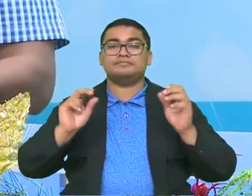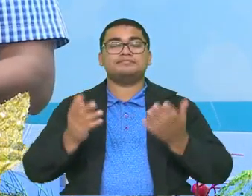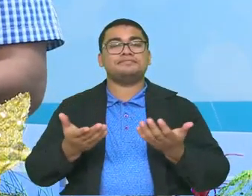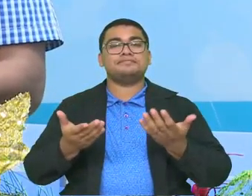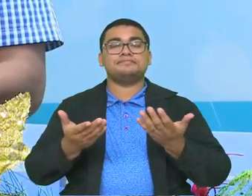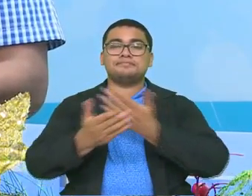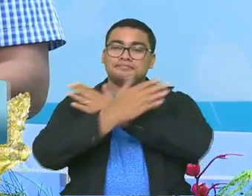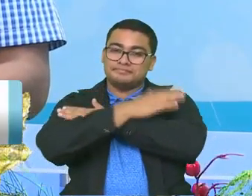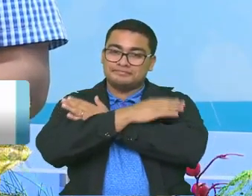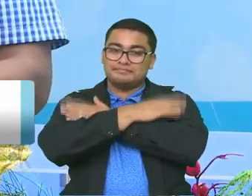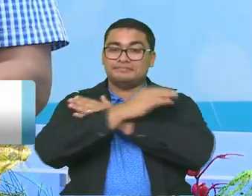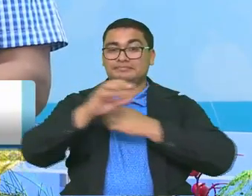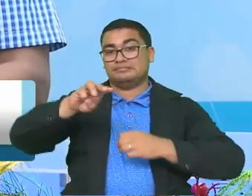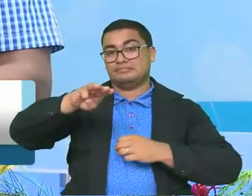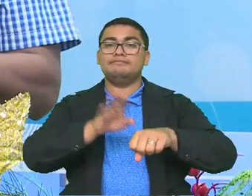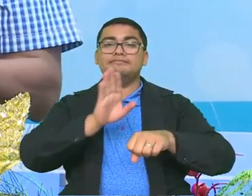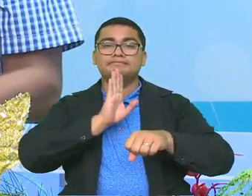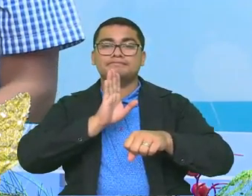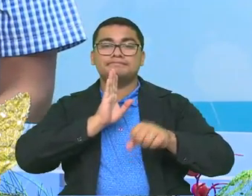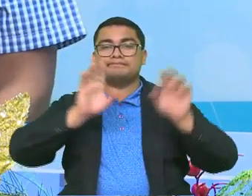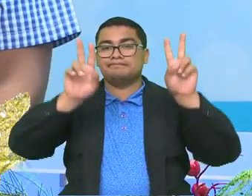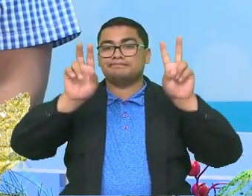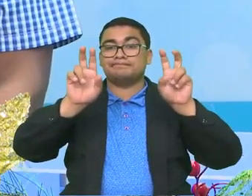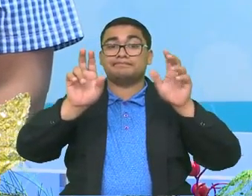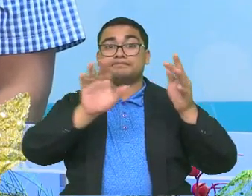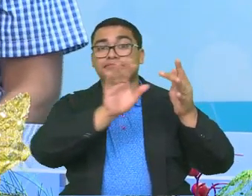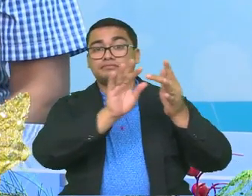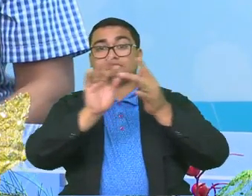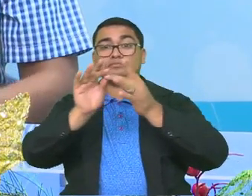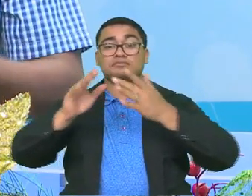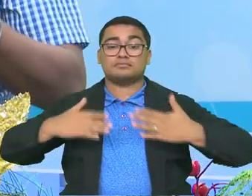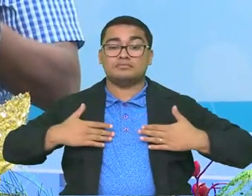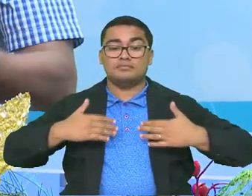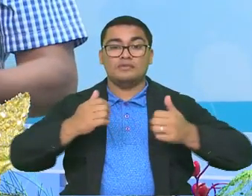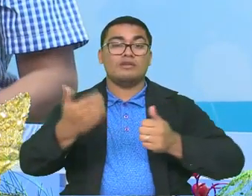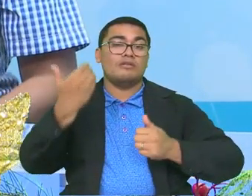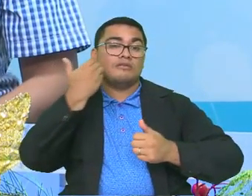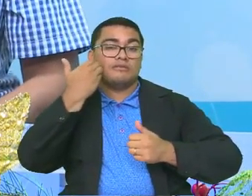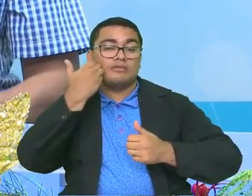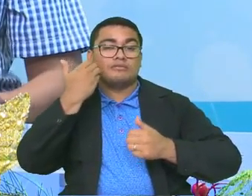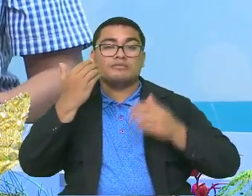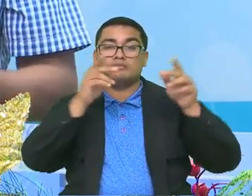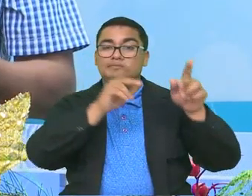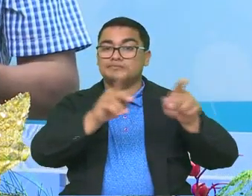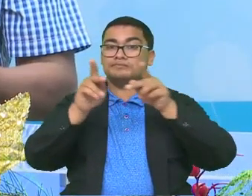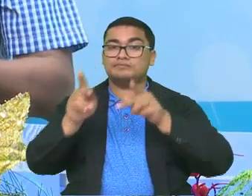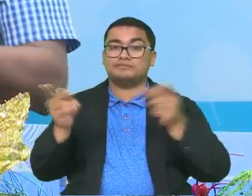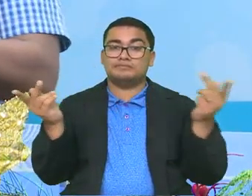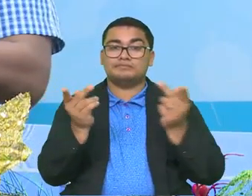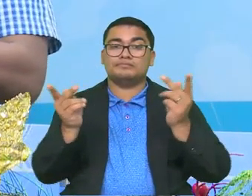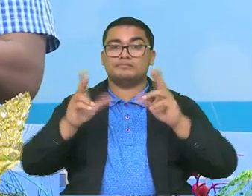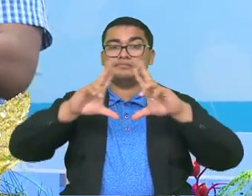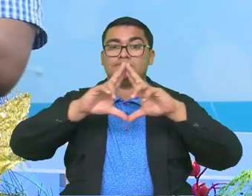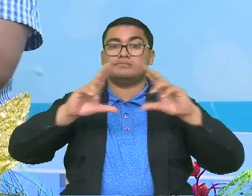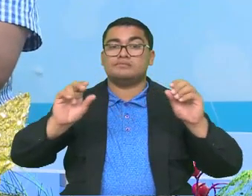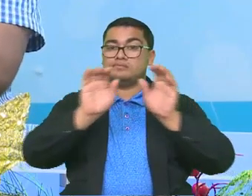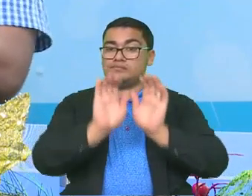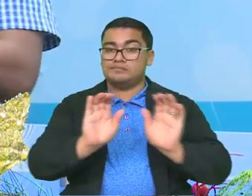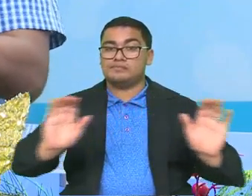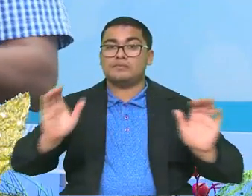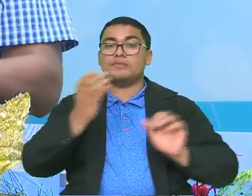Nacional. Les saluda a Miguel Carranza Mena y les doy la bienvenida a Prevenir es Salud, un programa de que está de lunes a